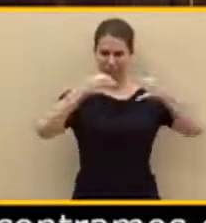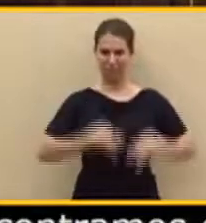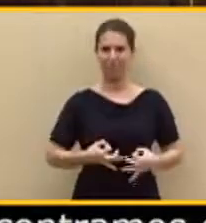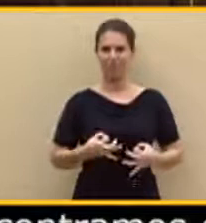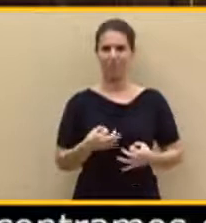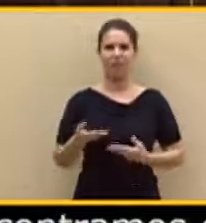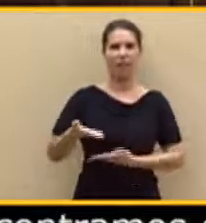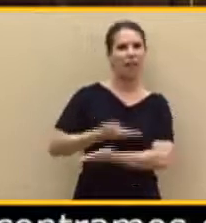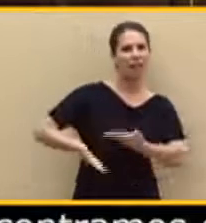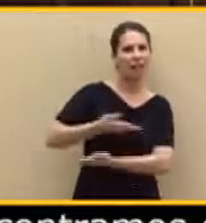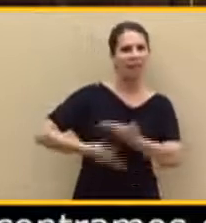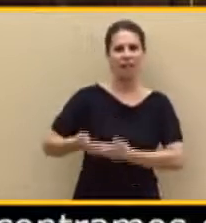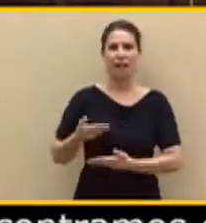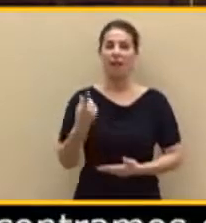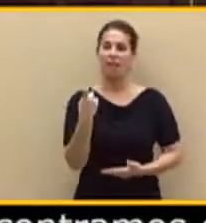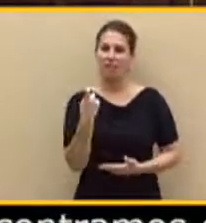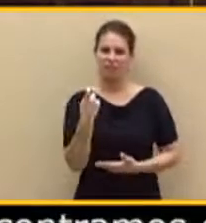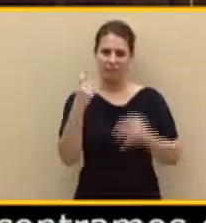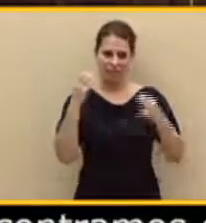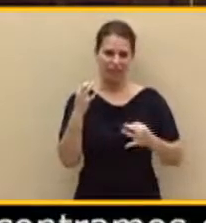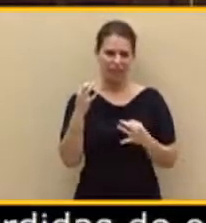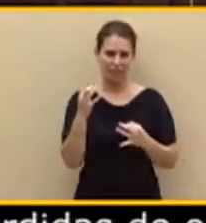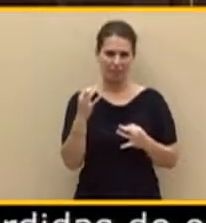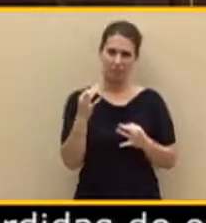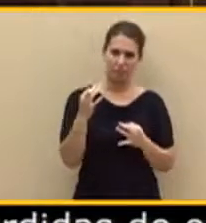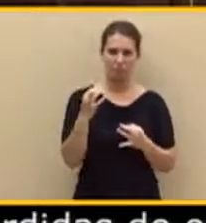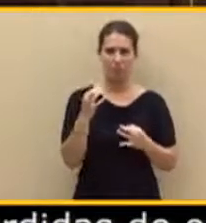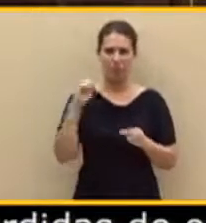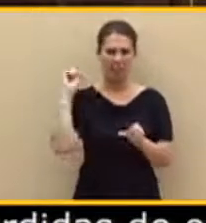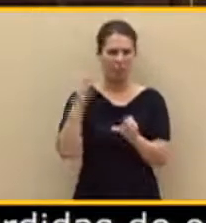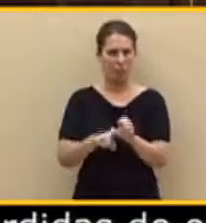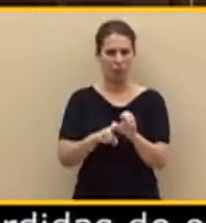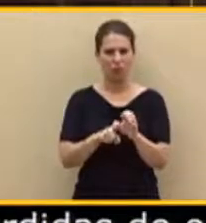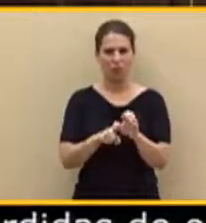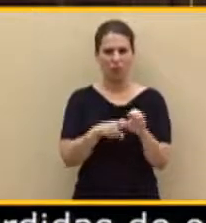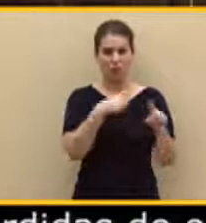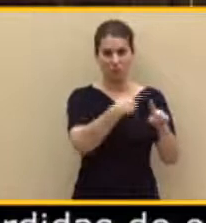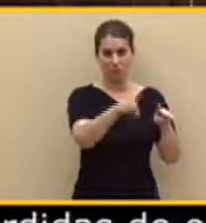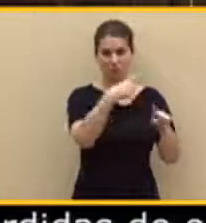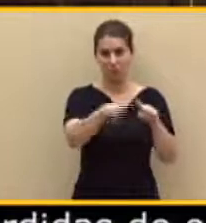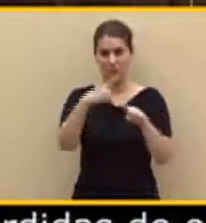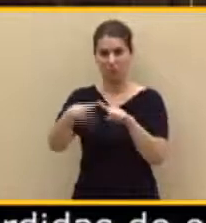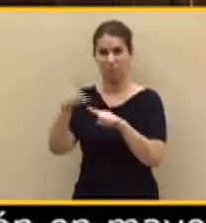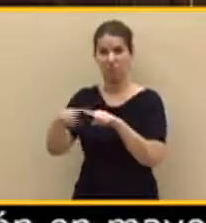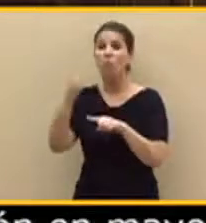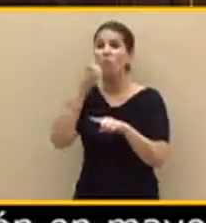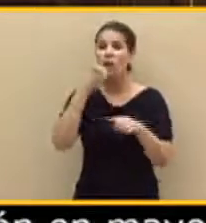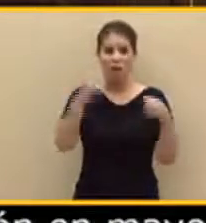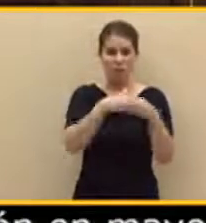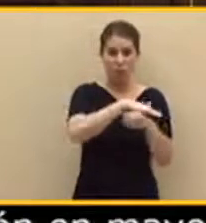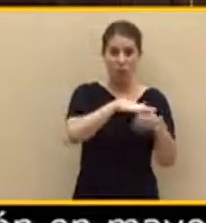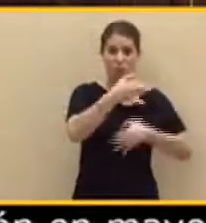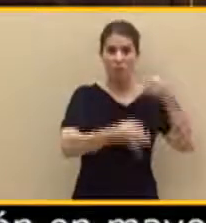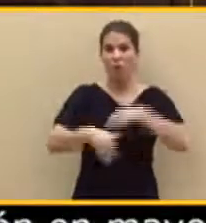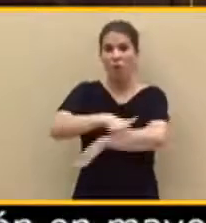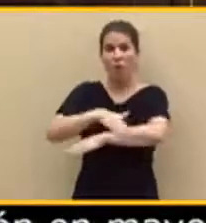la existencia y participación, en mayor o menor medida, de estructuras tan diversas como la cúpula judicial, el Gobierno y la alta administración del